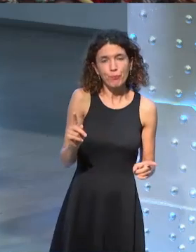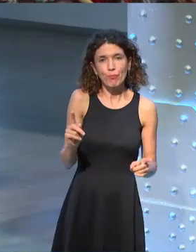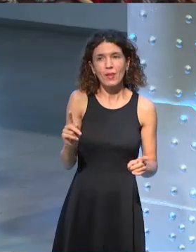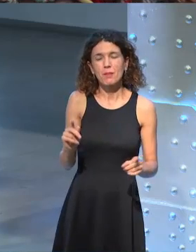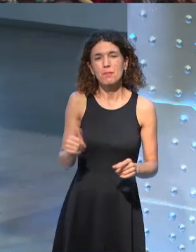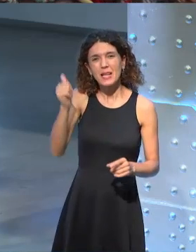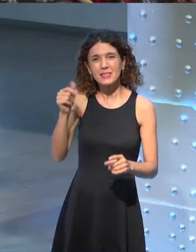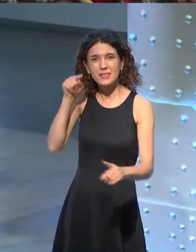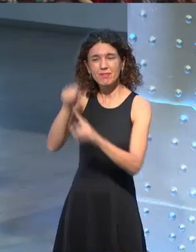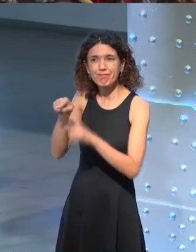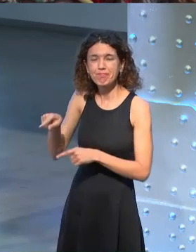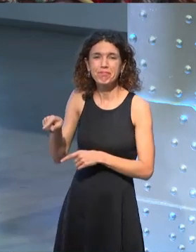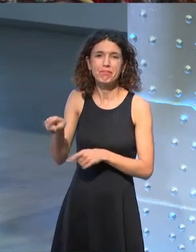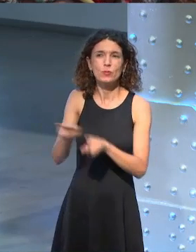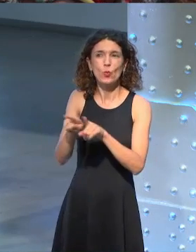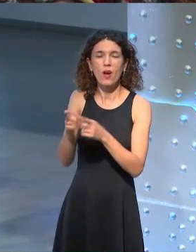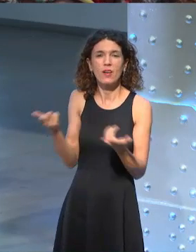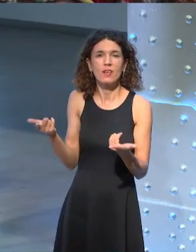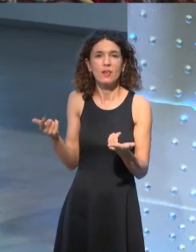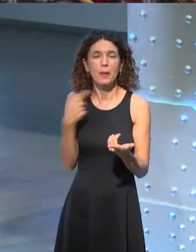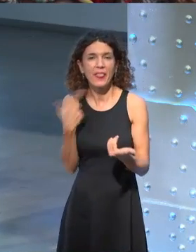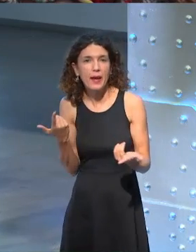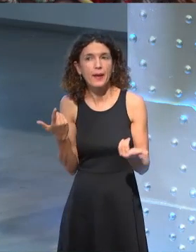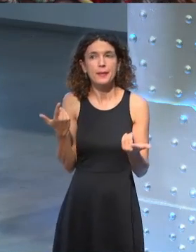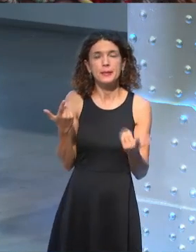cuanto a